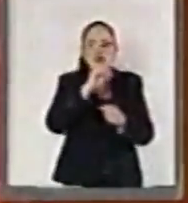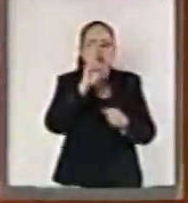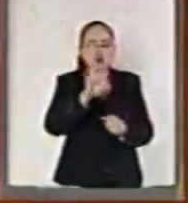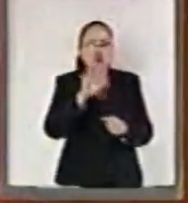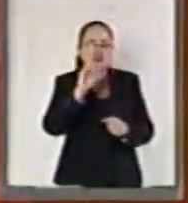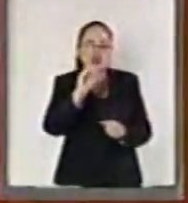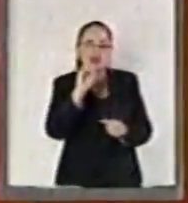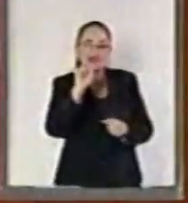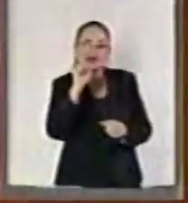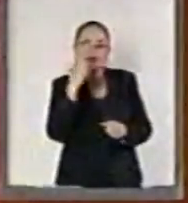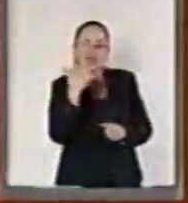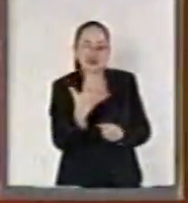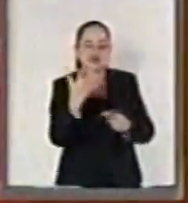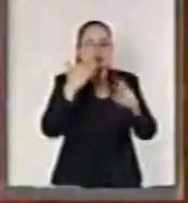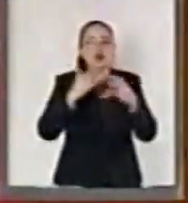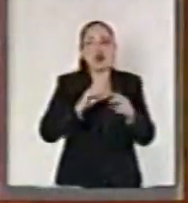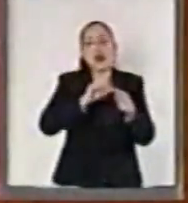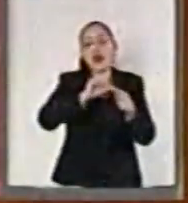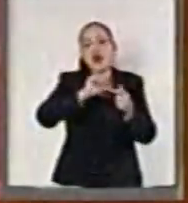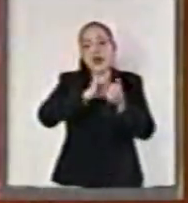0.065 a